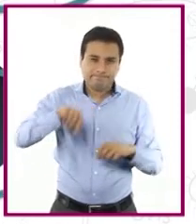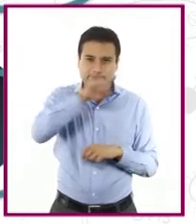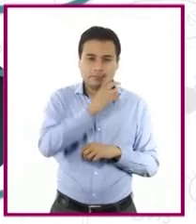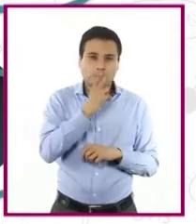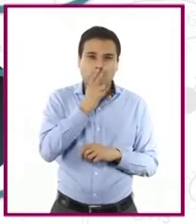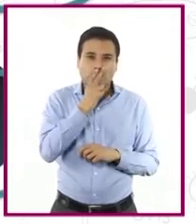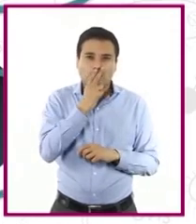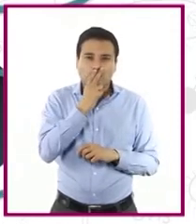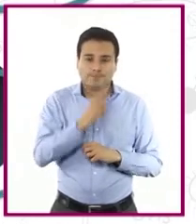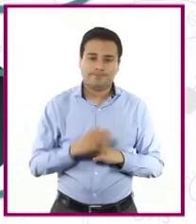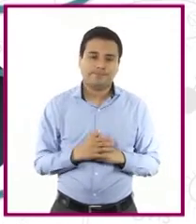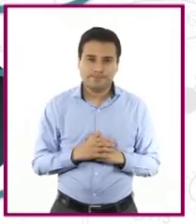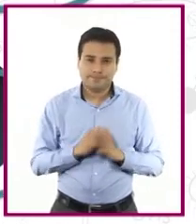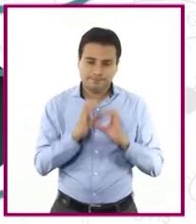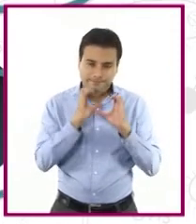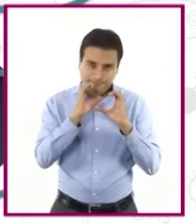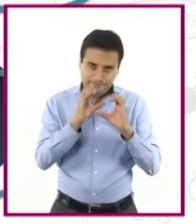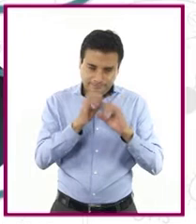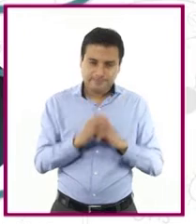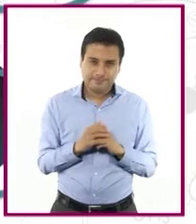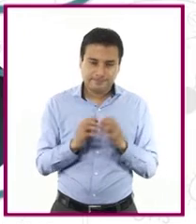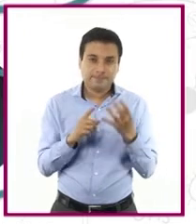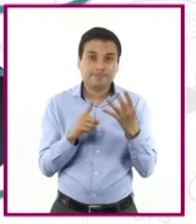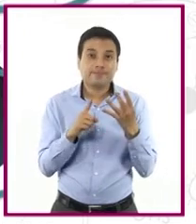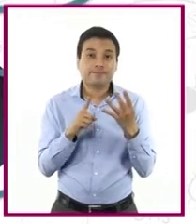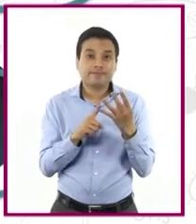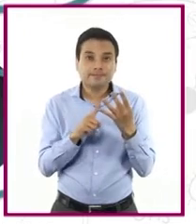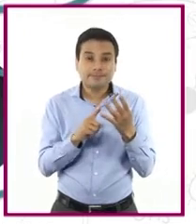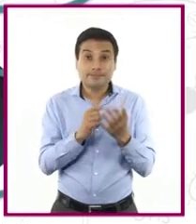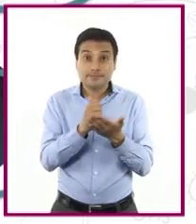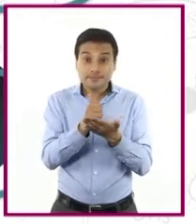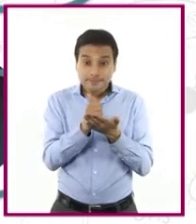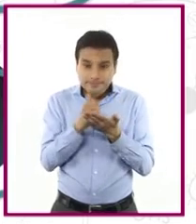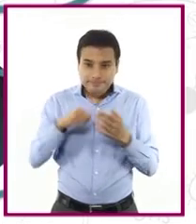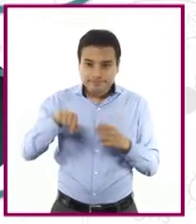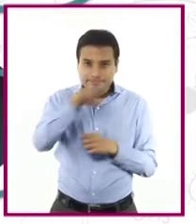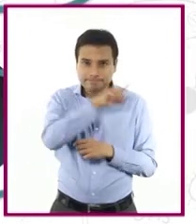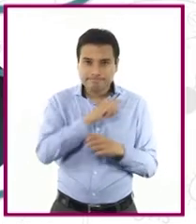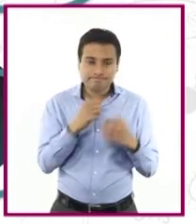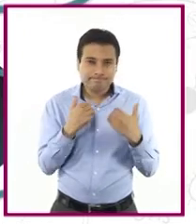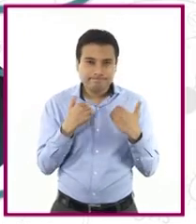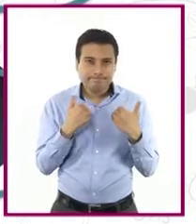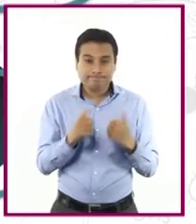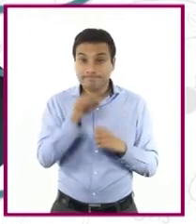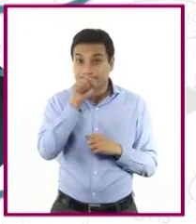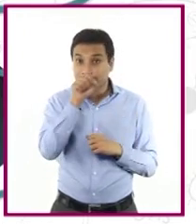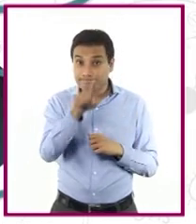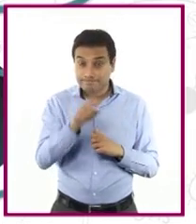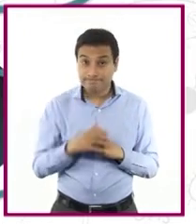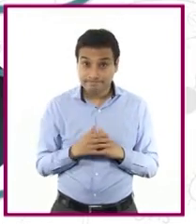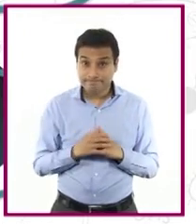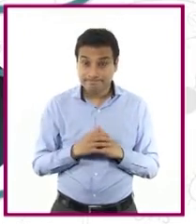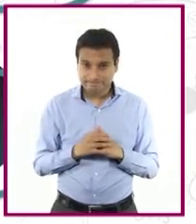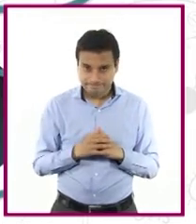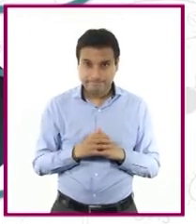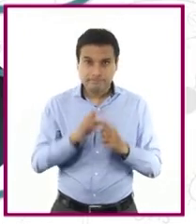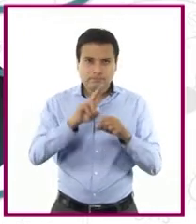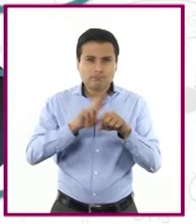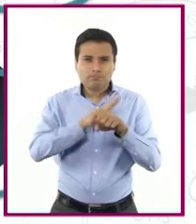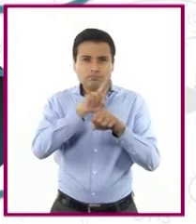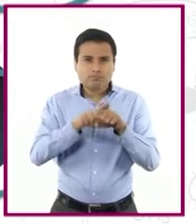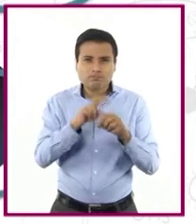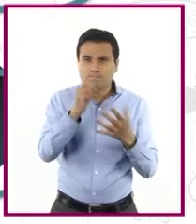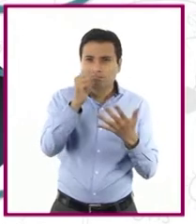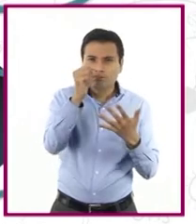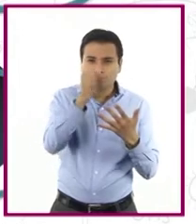conservarlas. D. Nos permite entender y explicar los fenómenos que ocurren en la naturaleza y